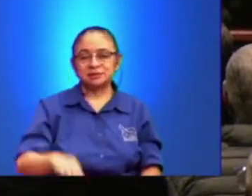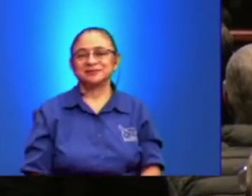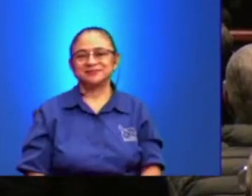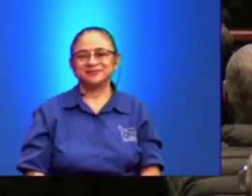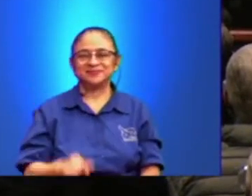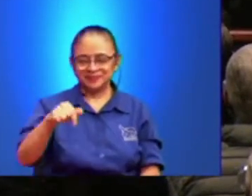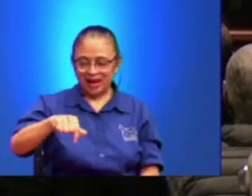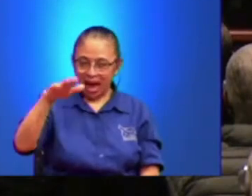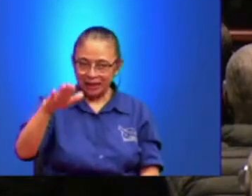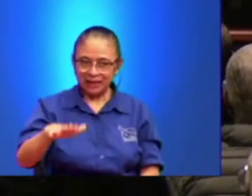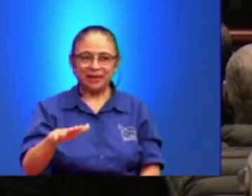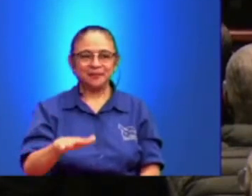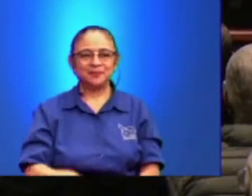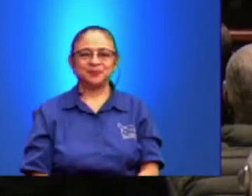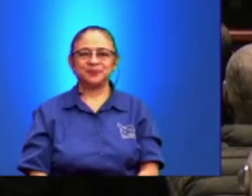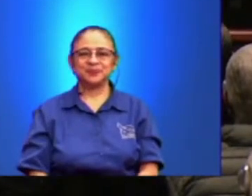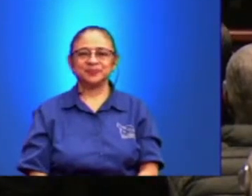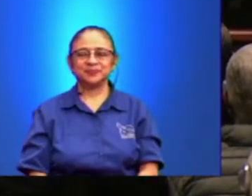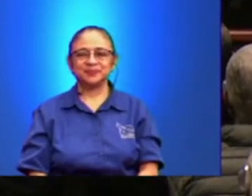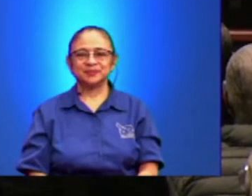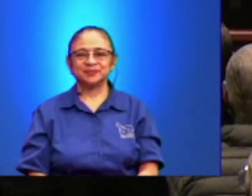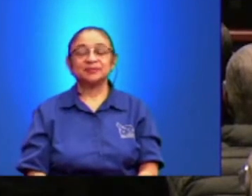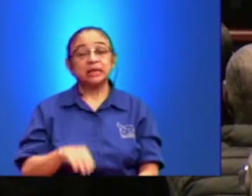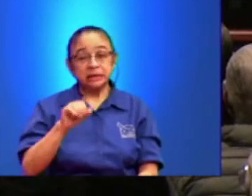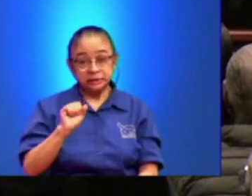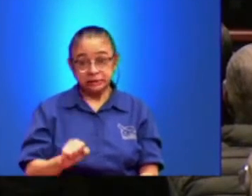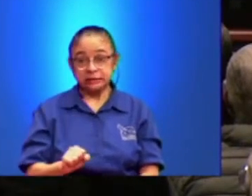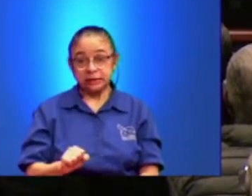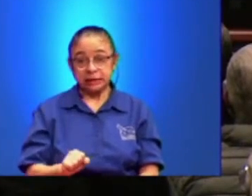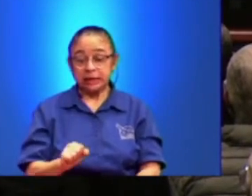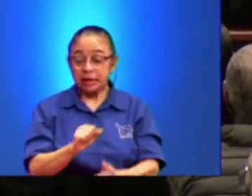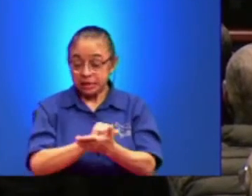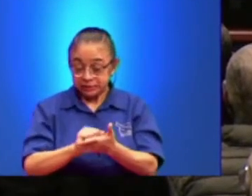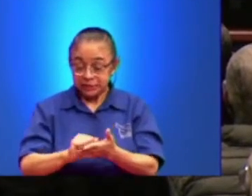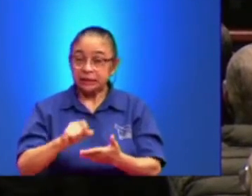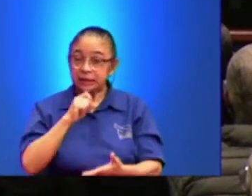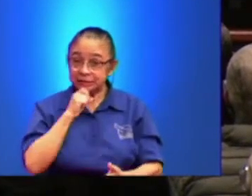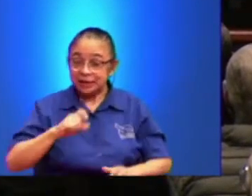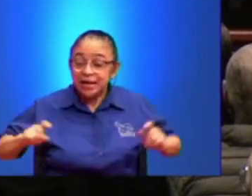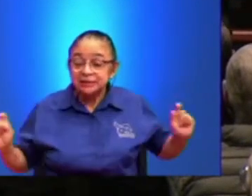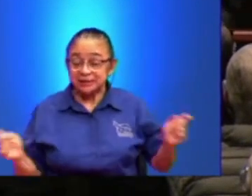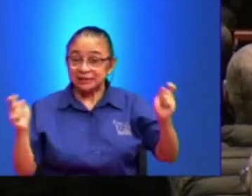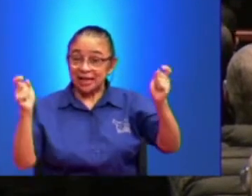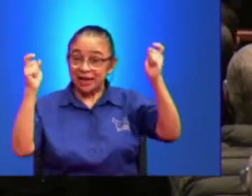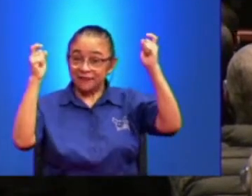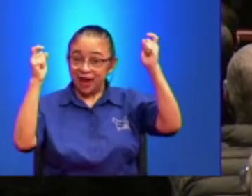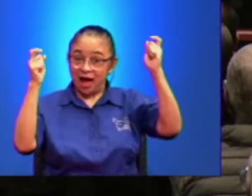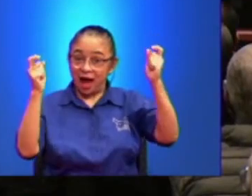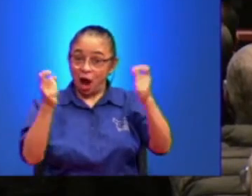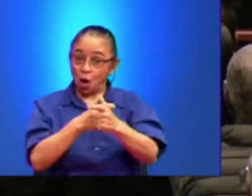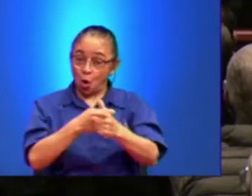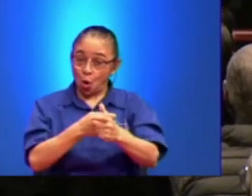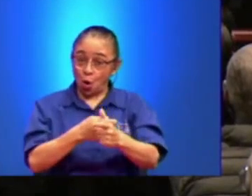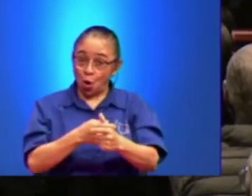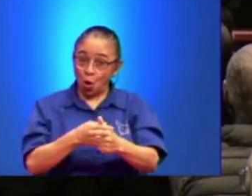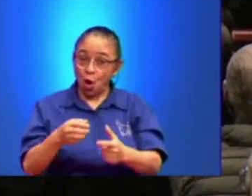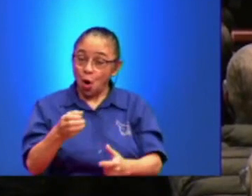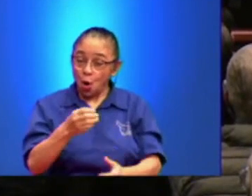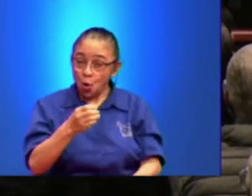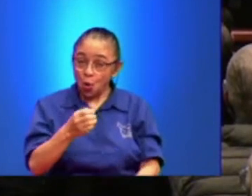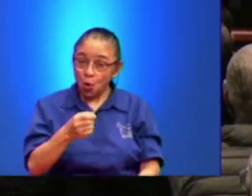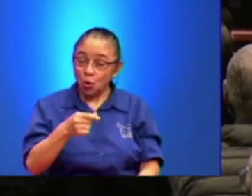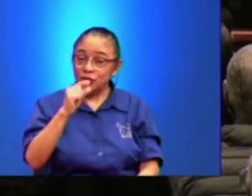aquí si la santa cena se celebra con con jugo de uva sin